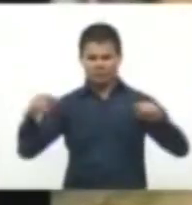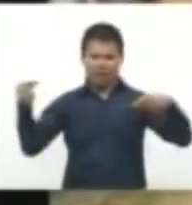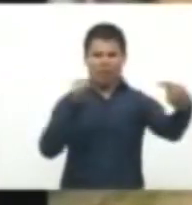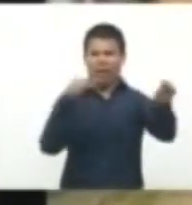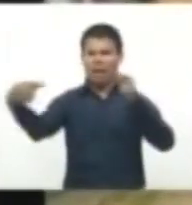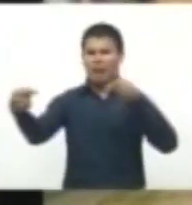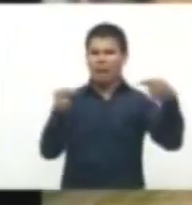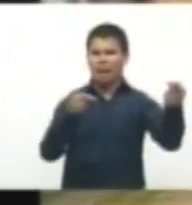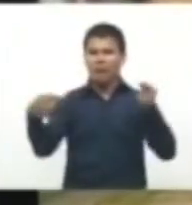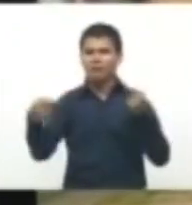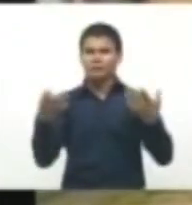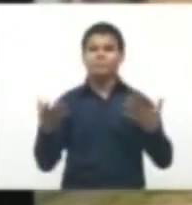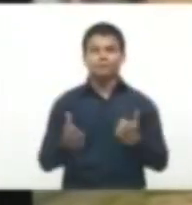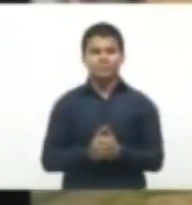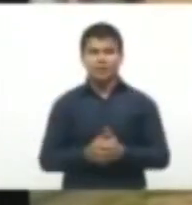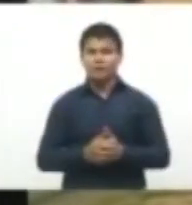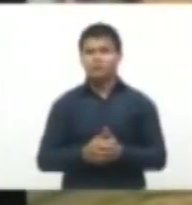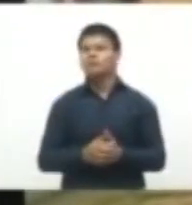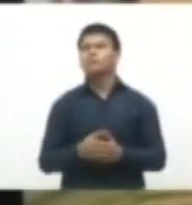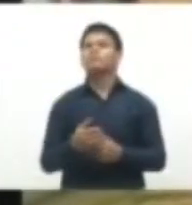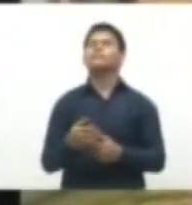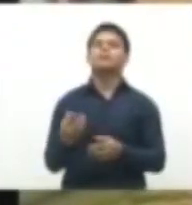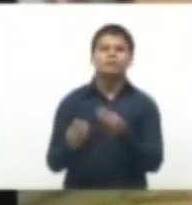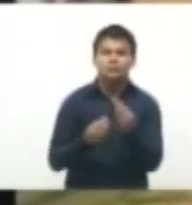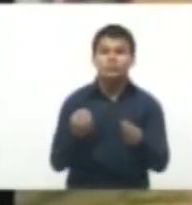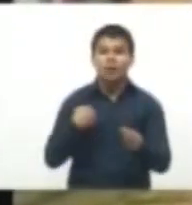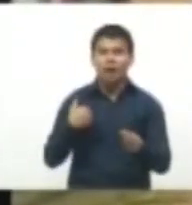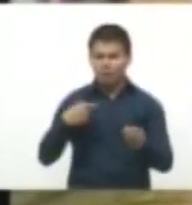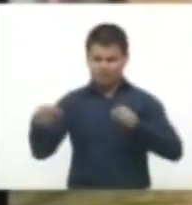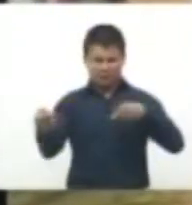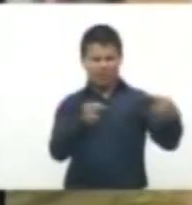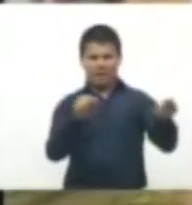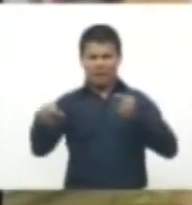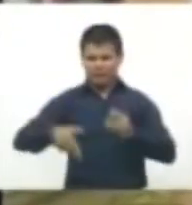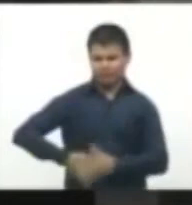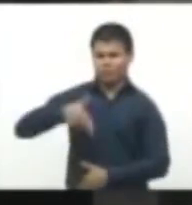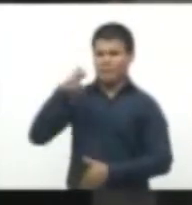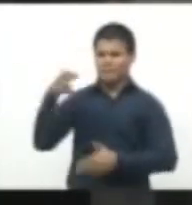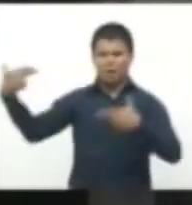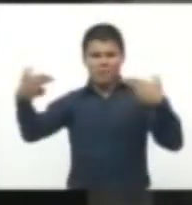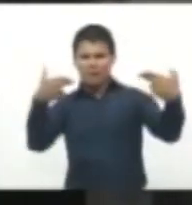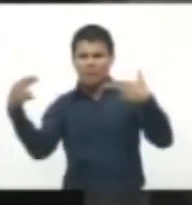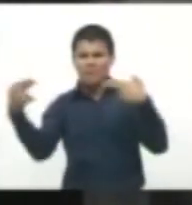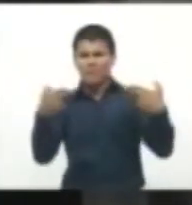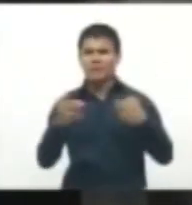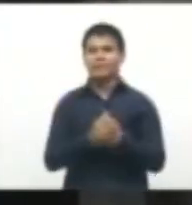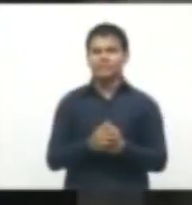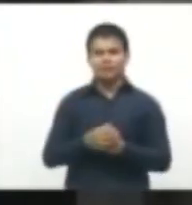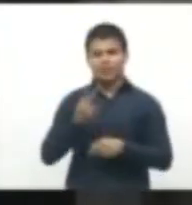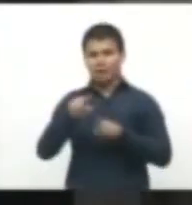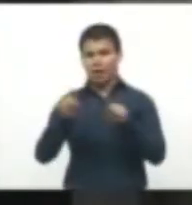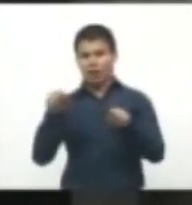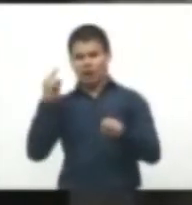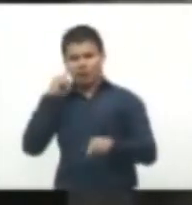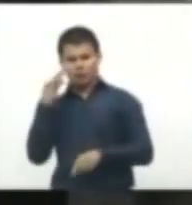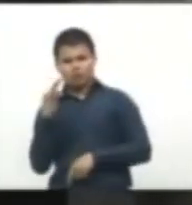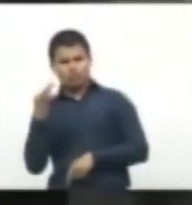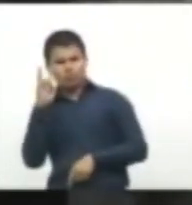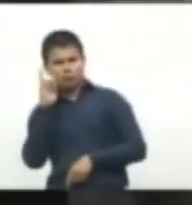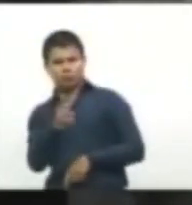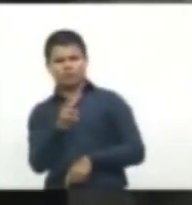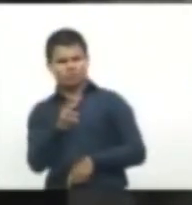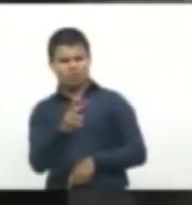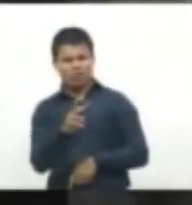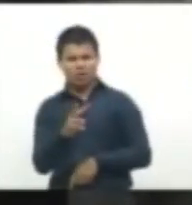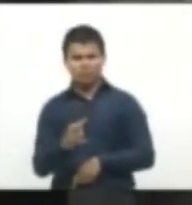uniformados, agrediendo a los policías, lo cual provocó un intercambio de disparos. Por su parte, testigos afirman que la policía procedió